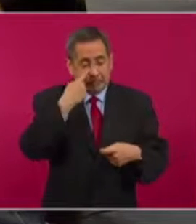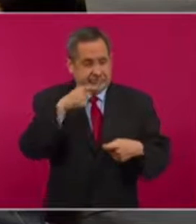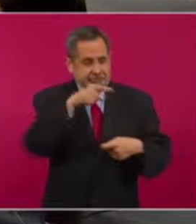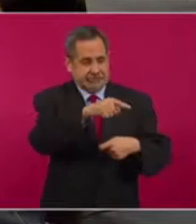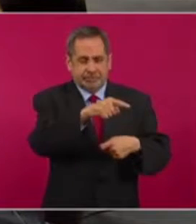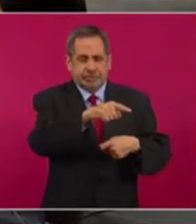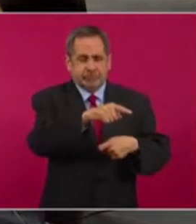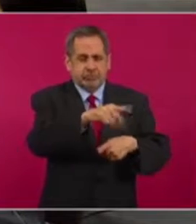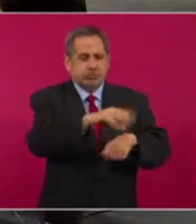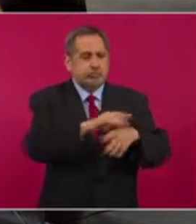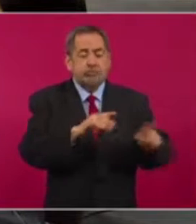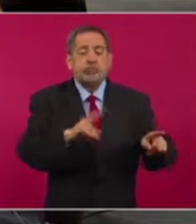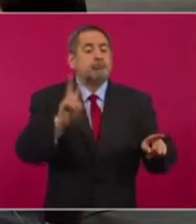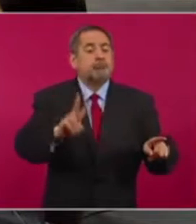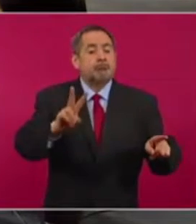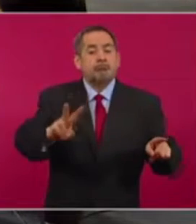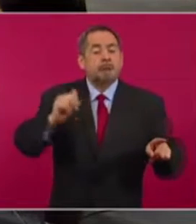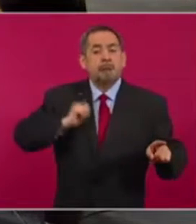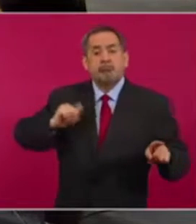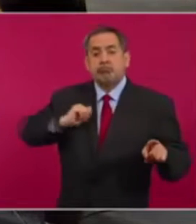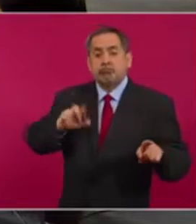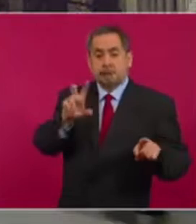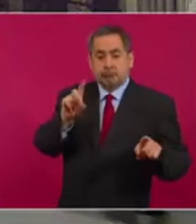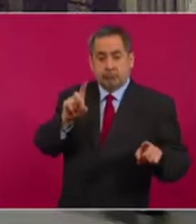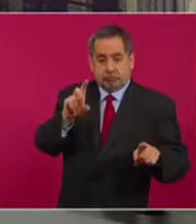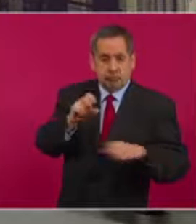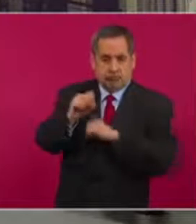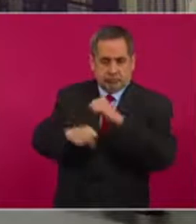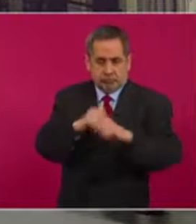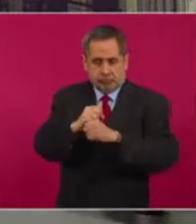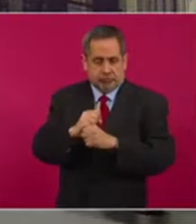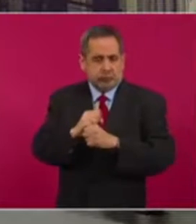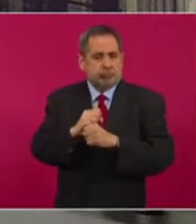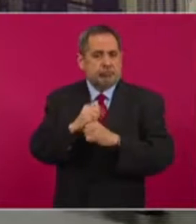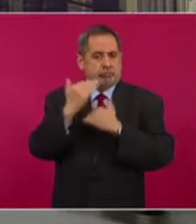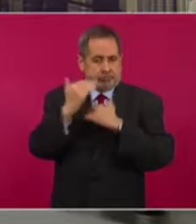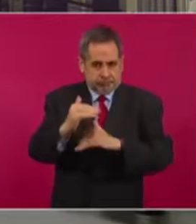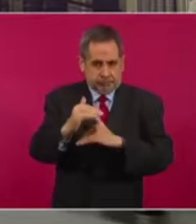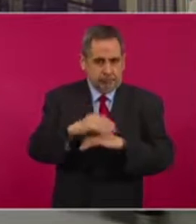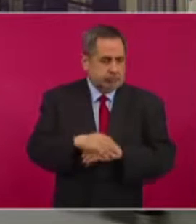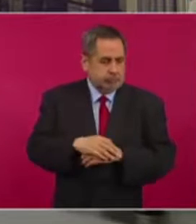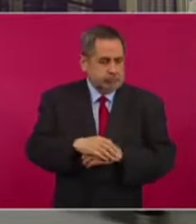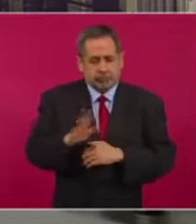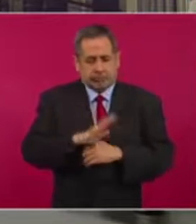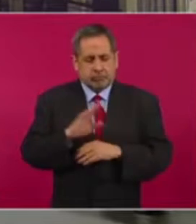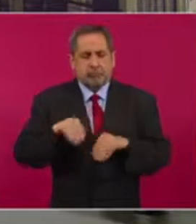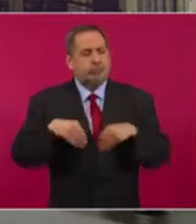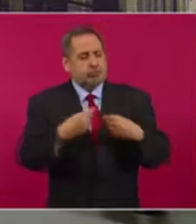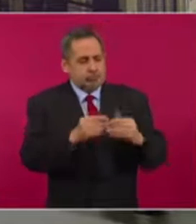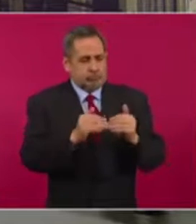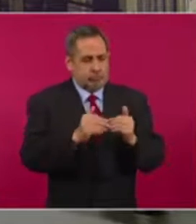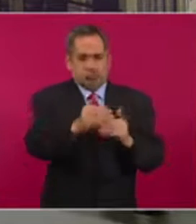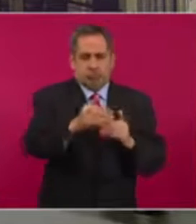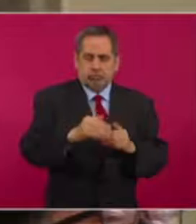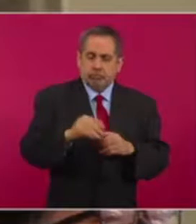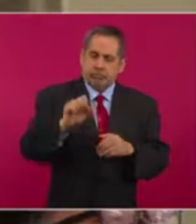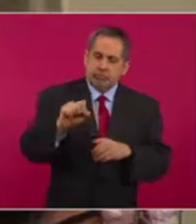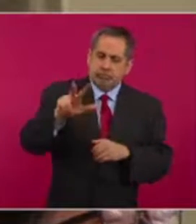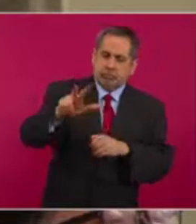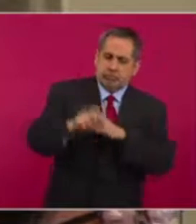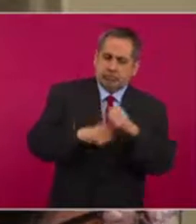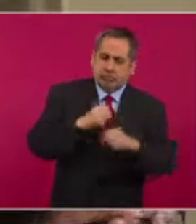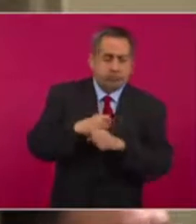el proyecto era originalmente a 30 años y se fueron ampliando porque no tienen para pagar